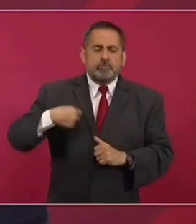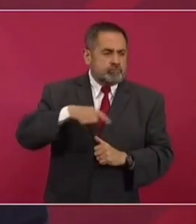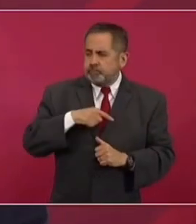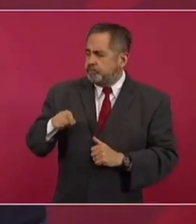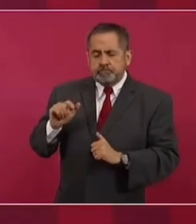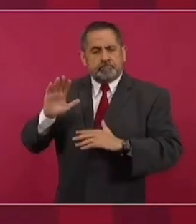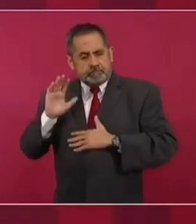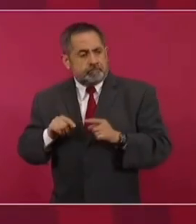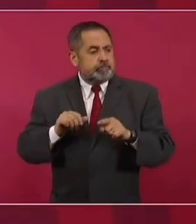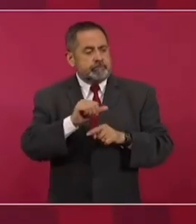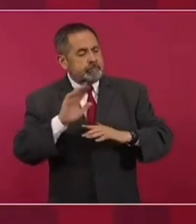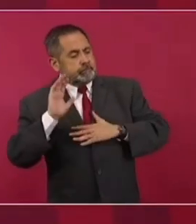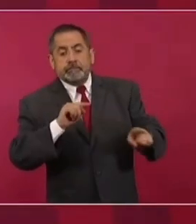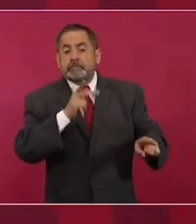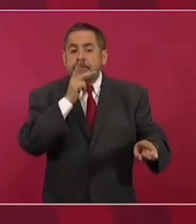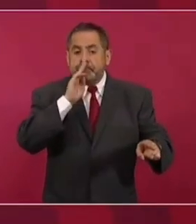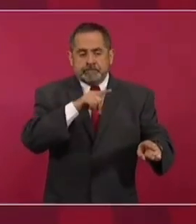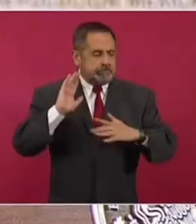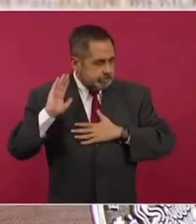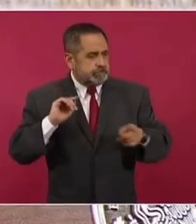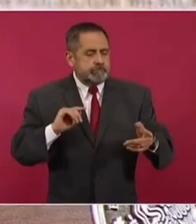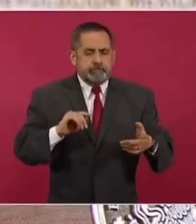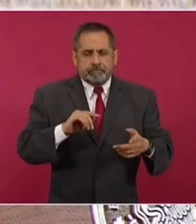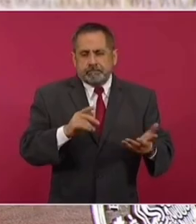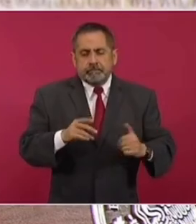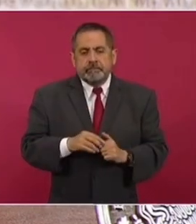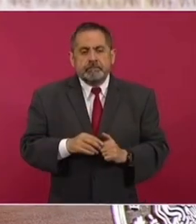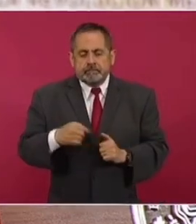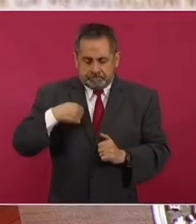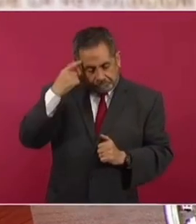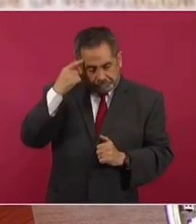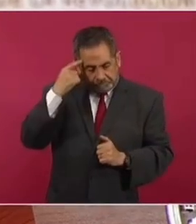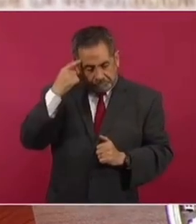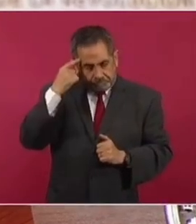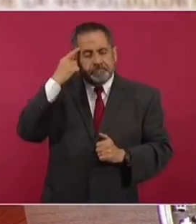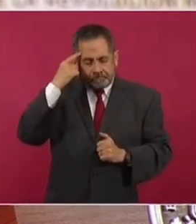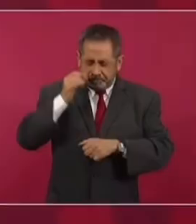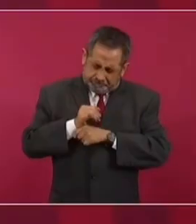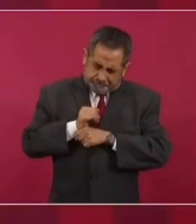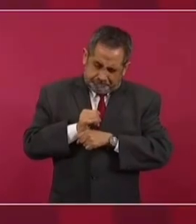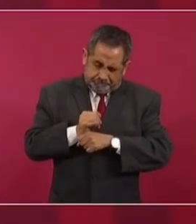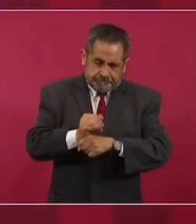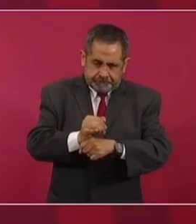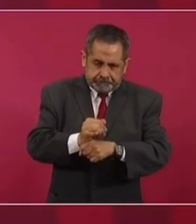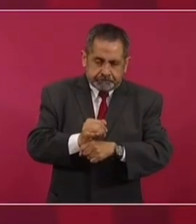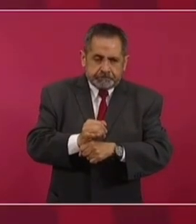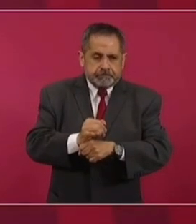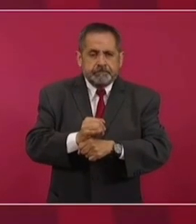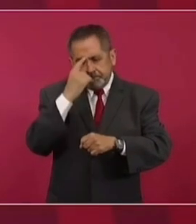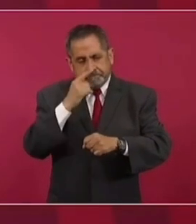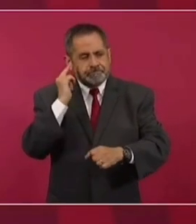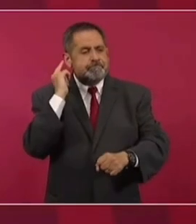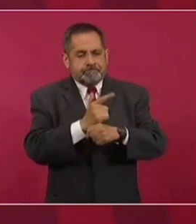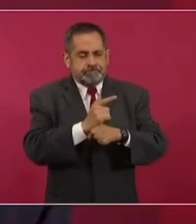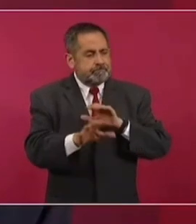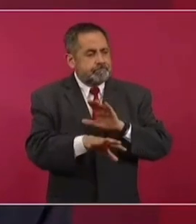compromiso con los padres, con las madres de los jóvenes, de llegar a saber todo